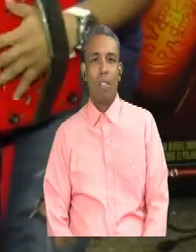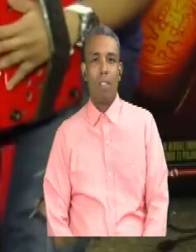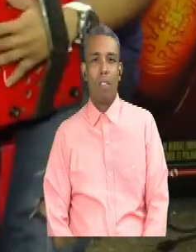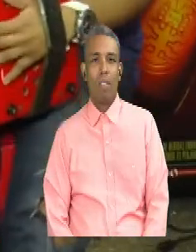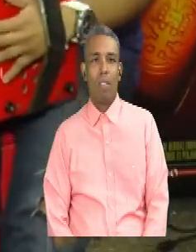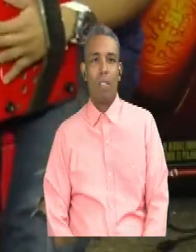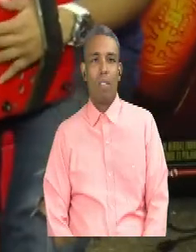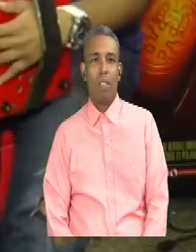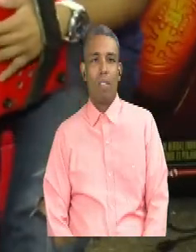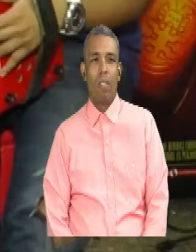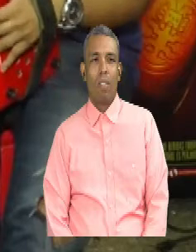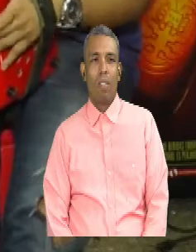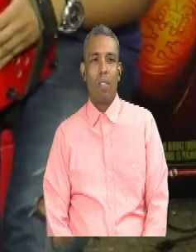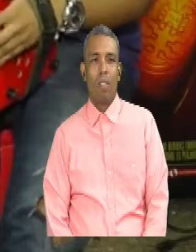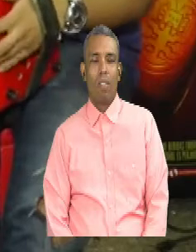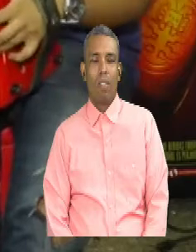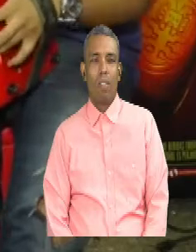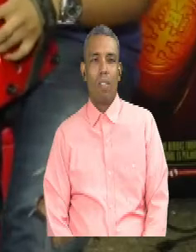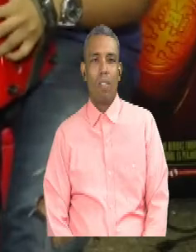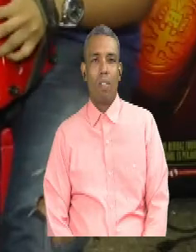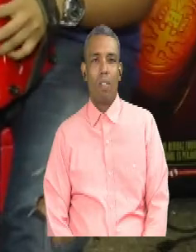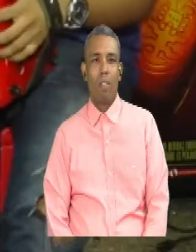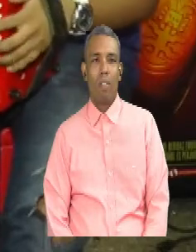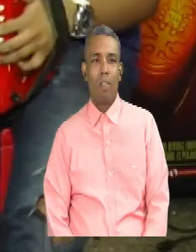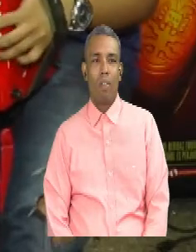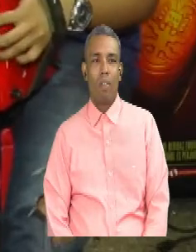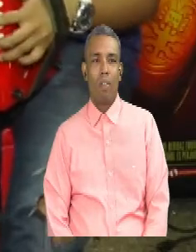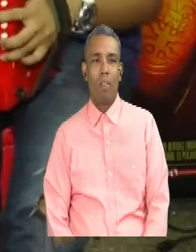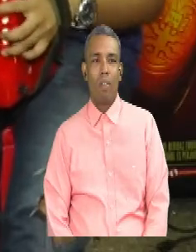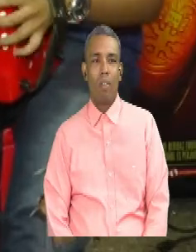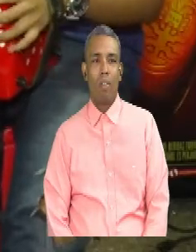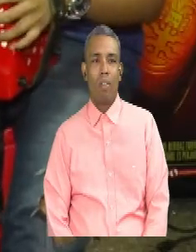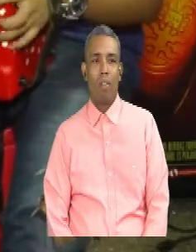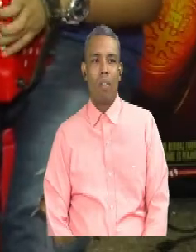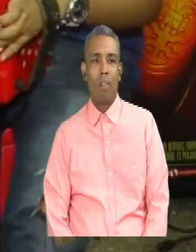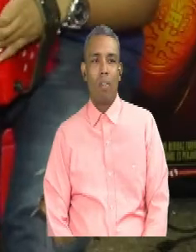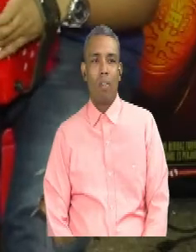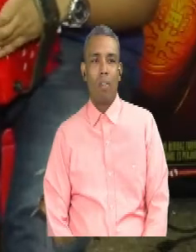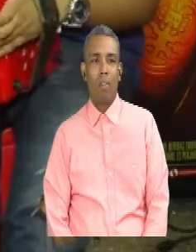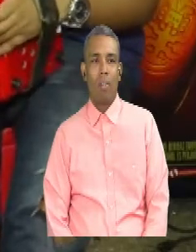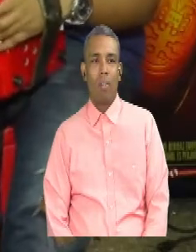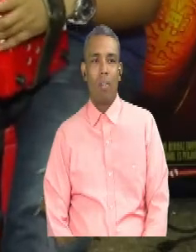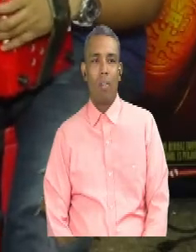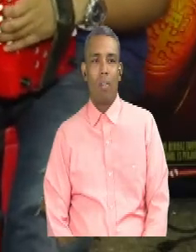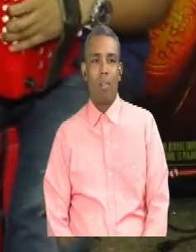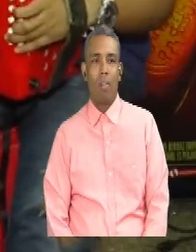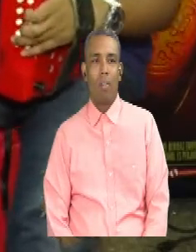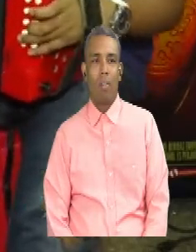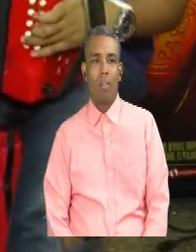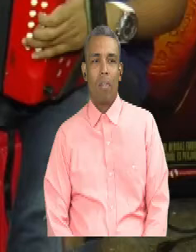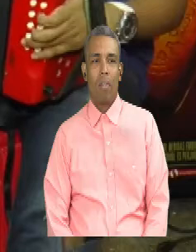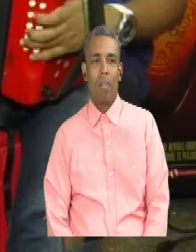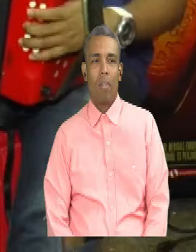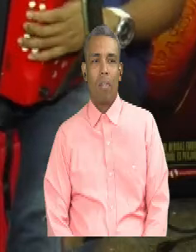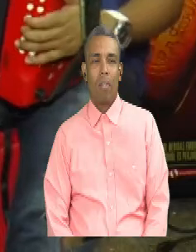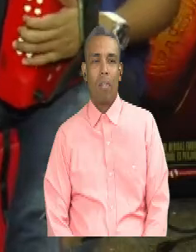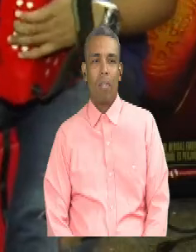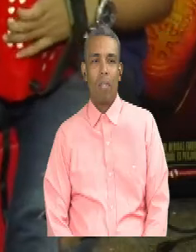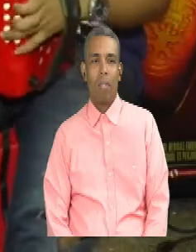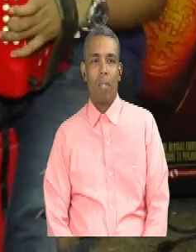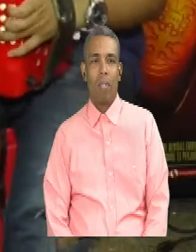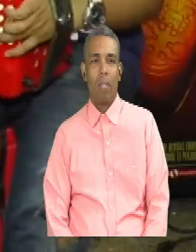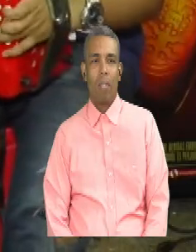Tengo pensado levantarme muy temprano porque ella me está esperando con algunos alimentos. Mi pobre compañera que con